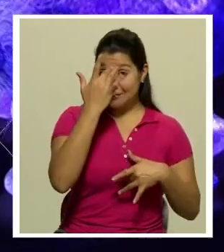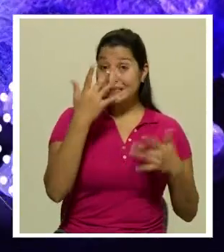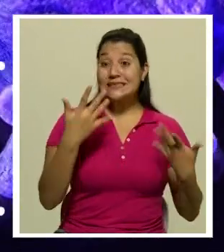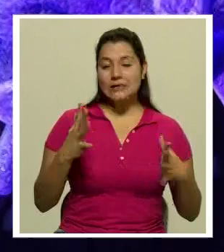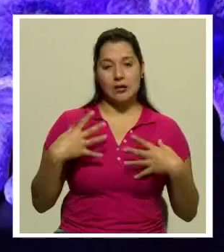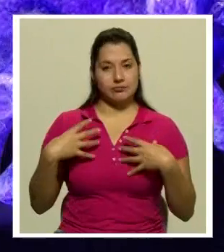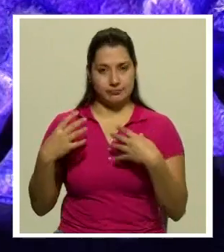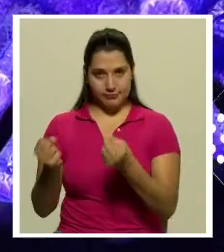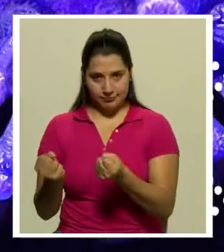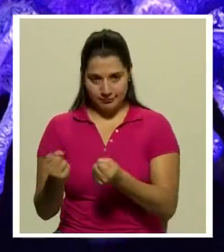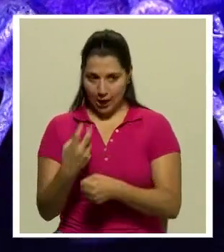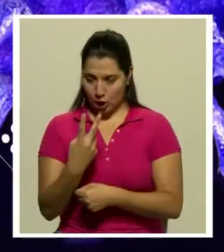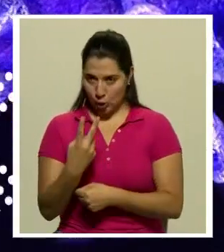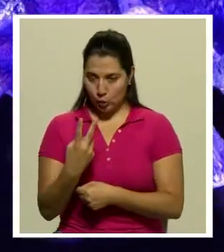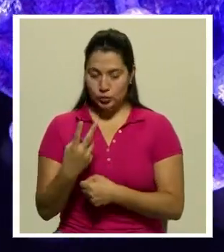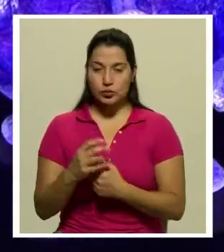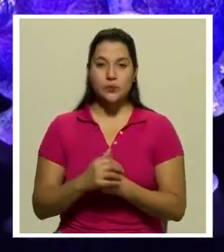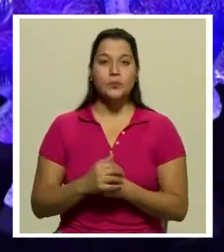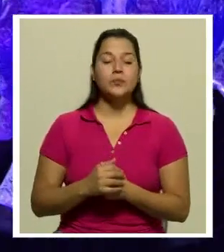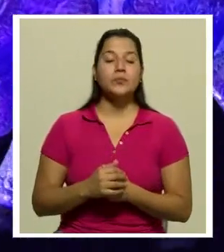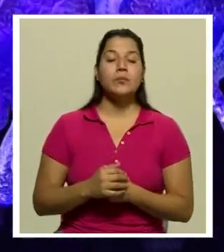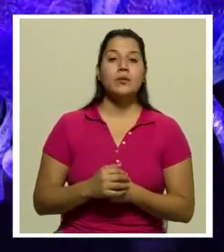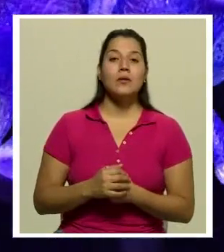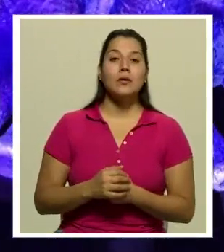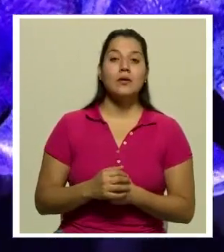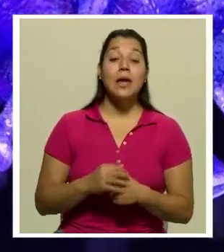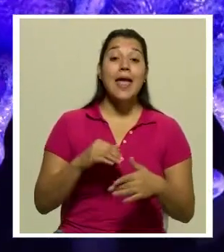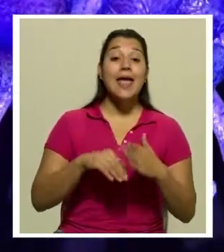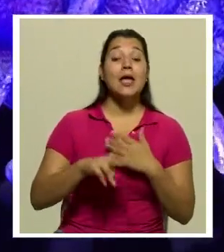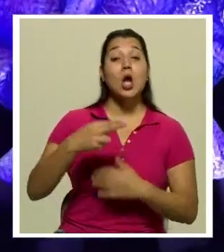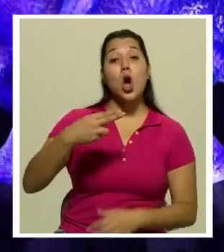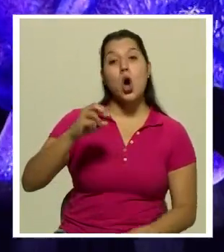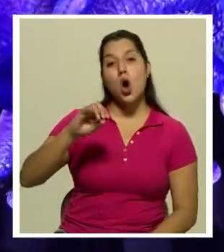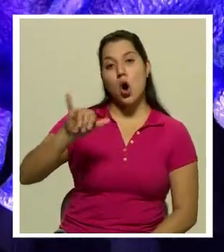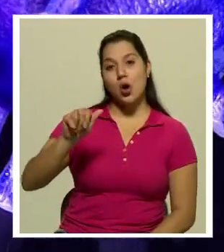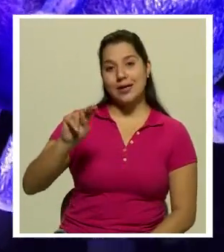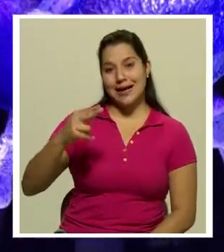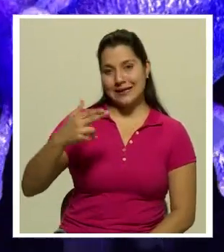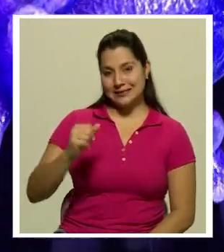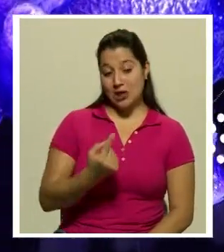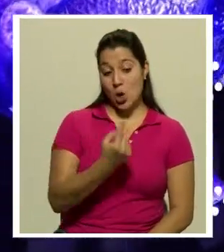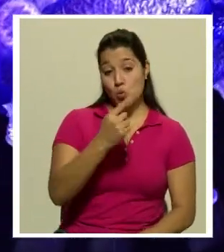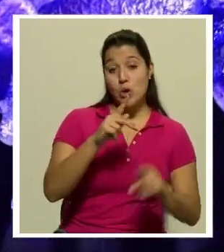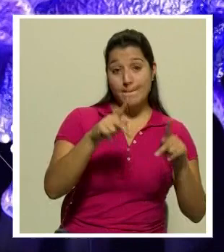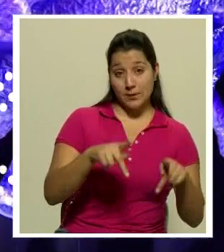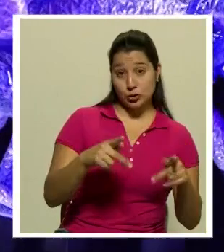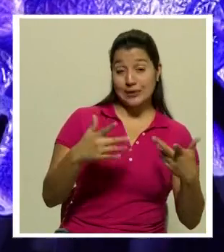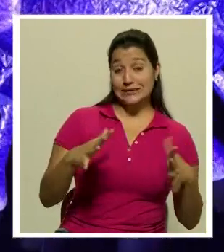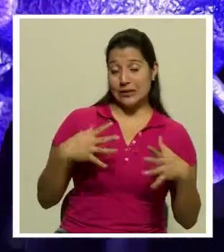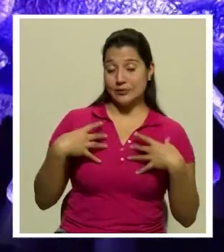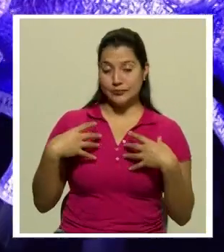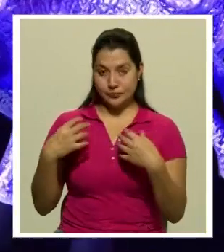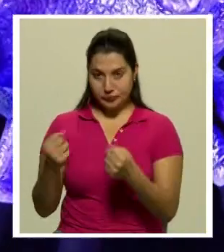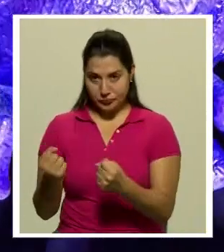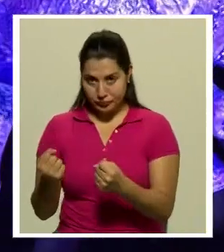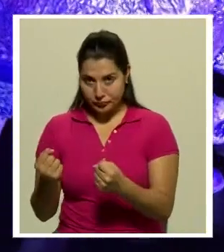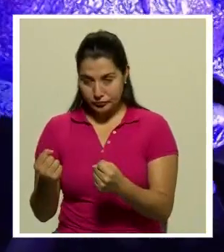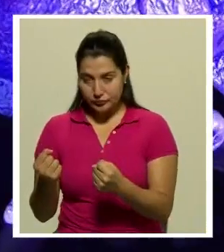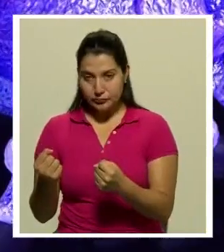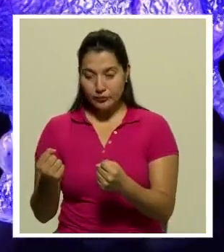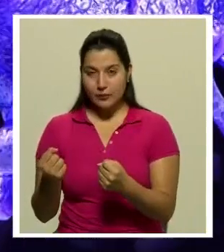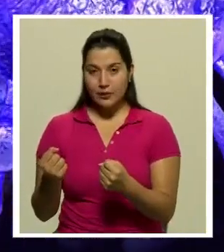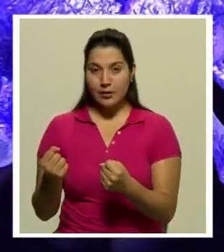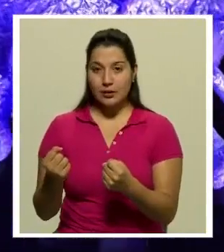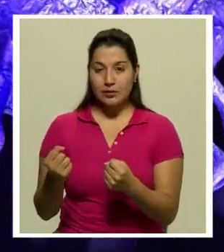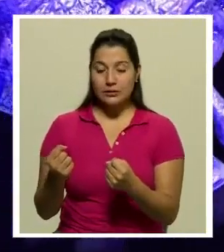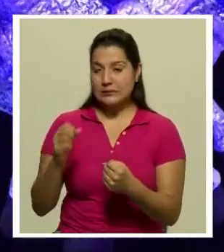positivas, ya afortunadamente también fueron dados de alta. En Ojancha fue el caso para una persona que resultó positiva, que ya también